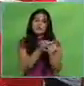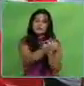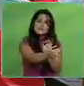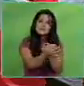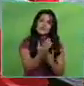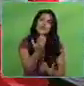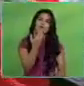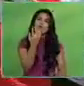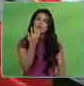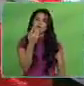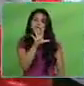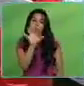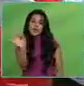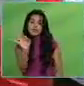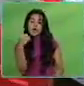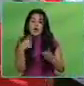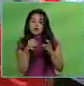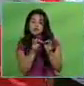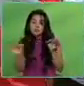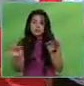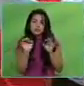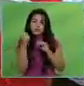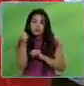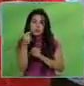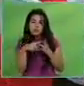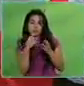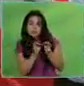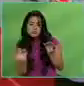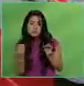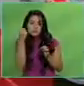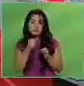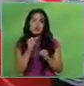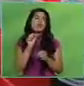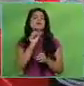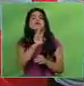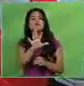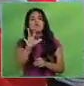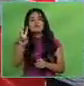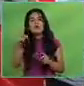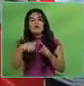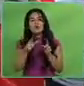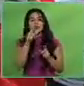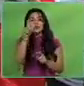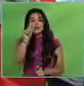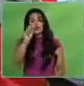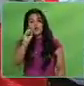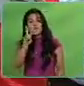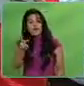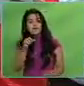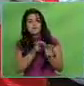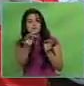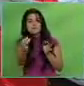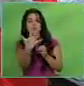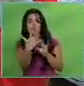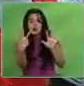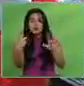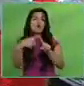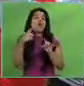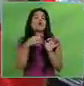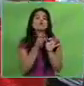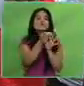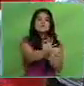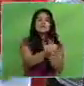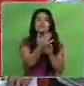Rivadavia, 10 en Santos Marquina, 52 en Sucre, 38 en Tobar y 24 en Tulio Febres